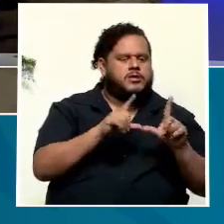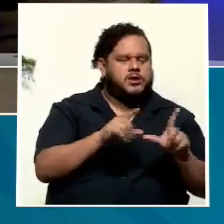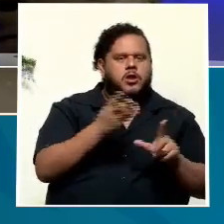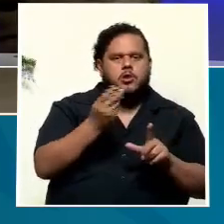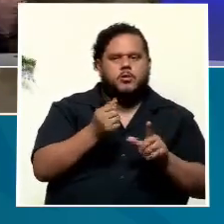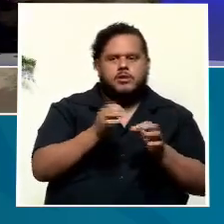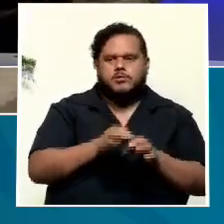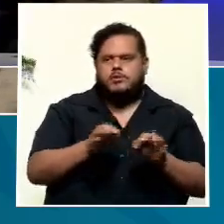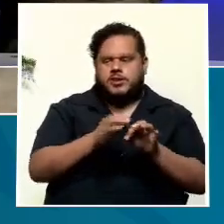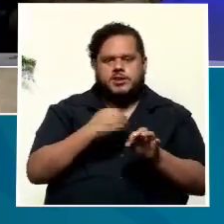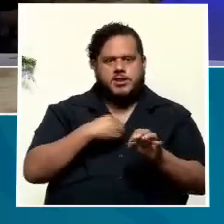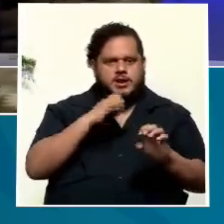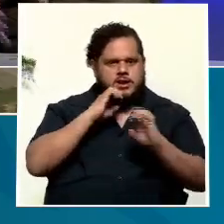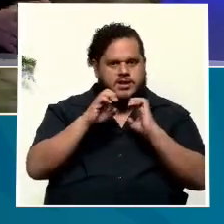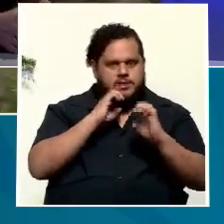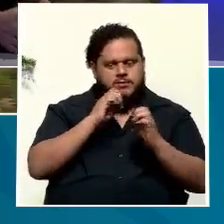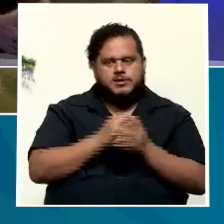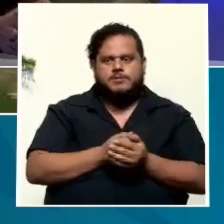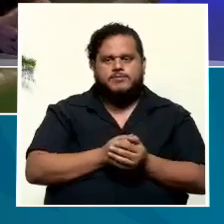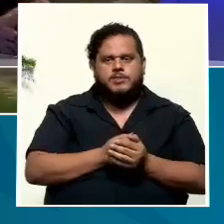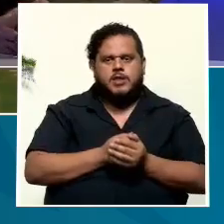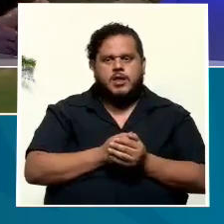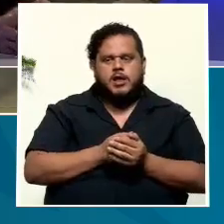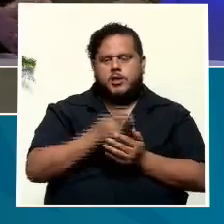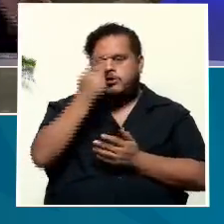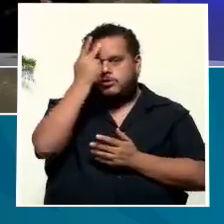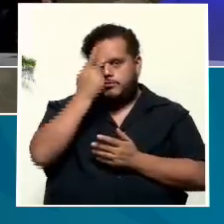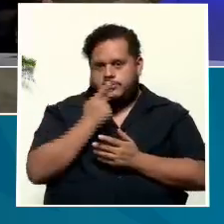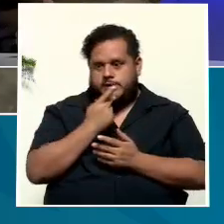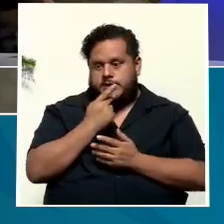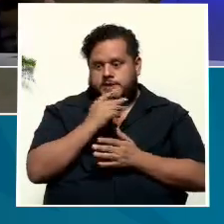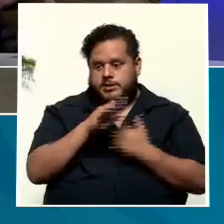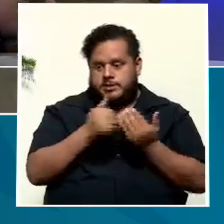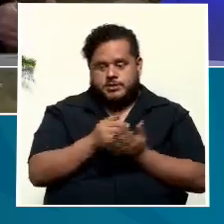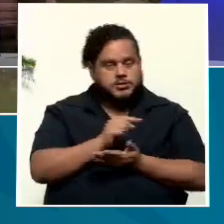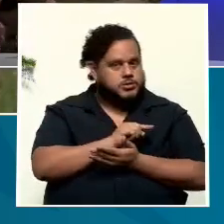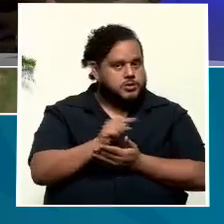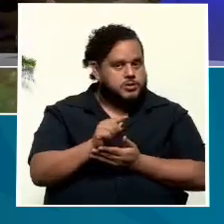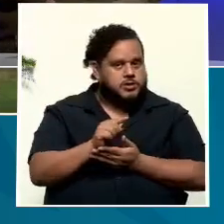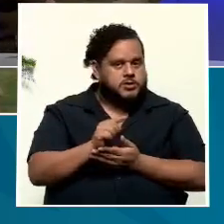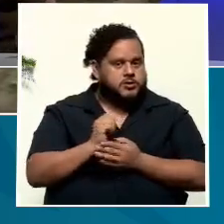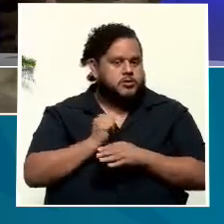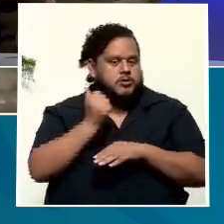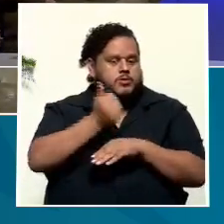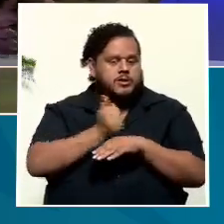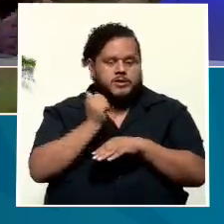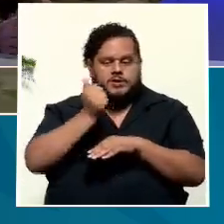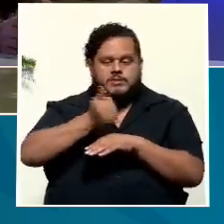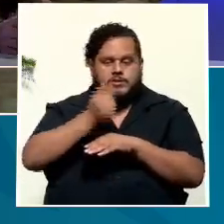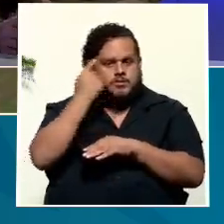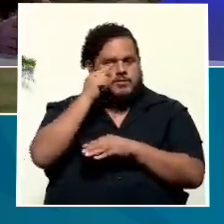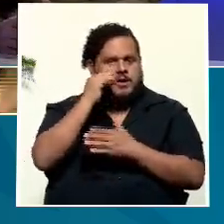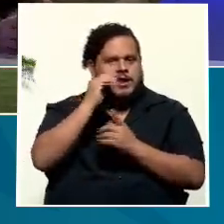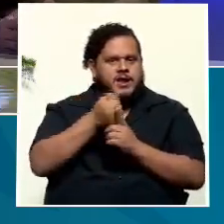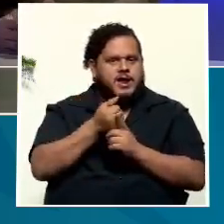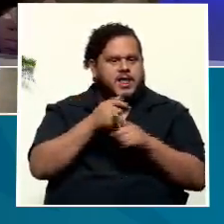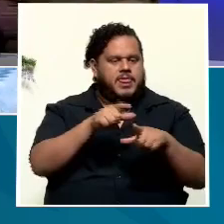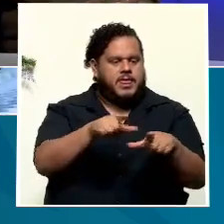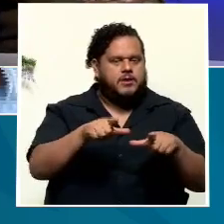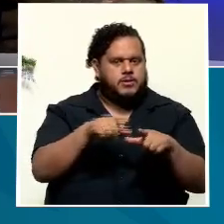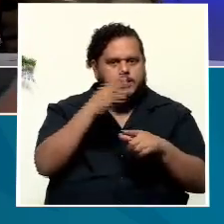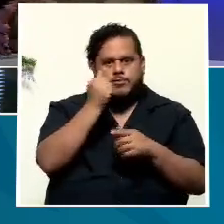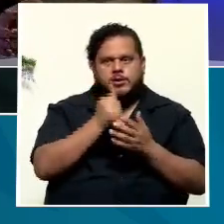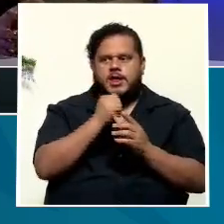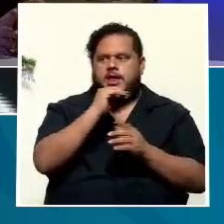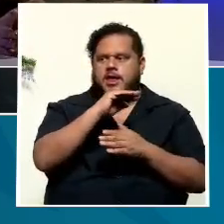va a tener la entrevista? Los perfiles, eso lo van definiendo para cada puesto, porque bueno,